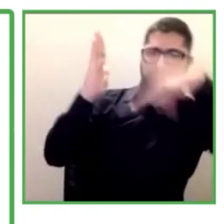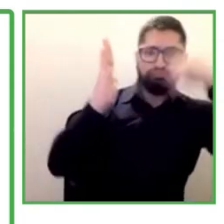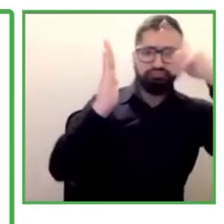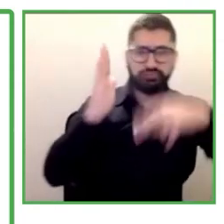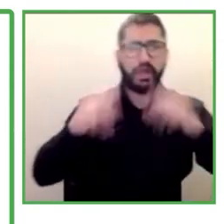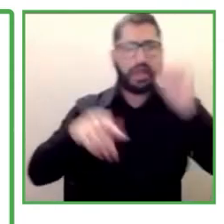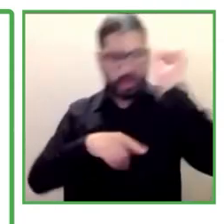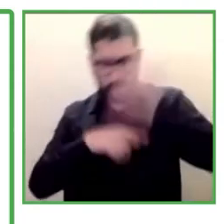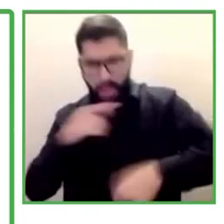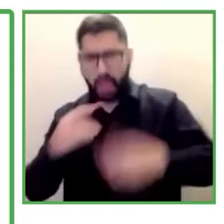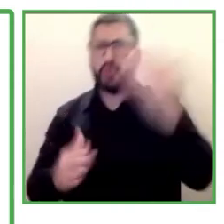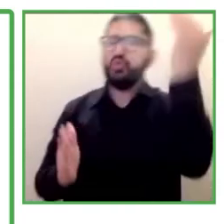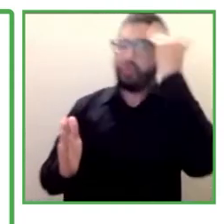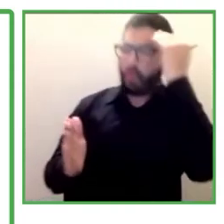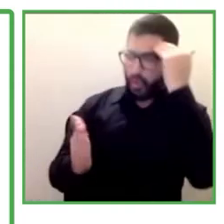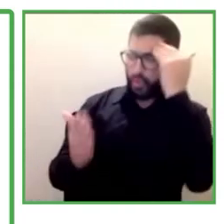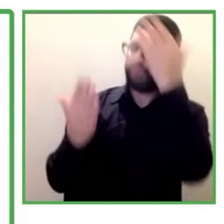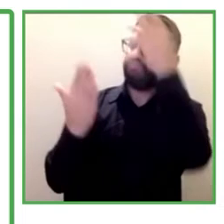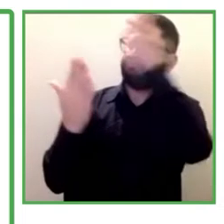bien formulado.